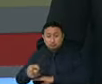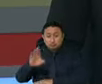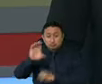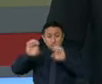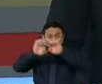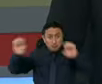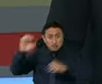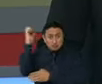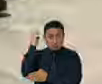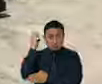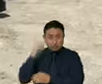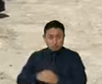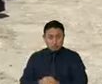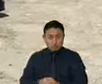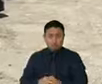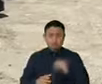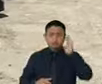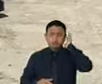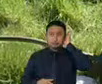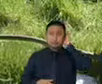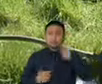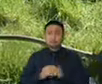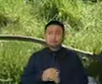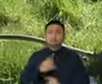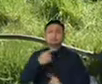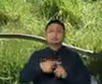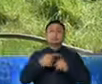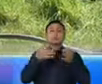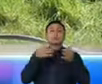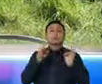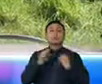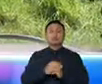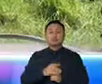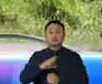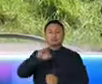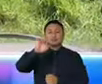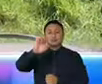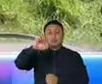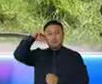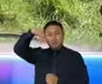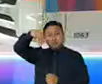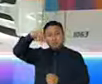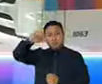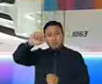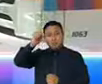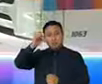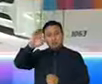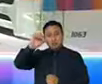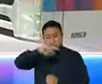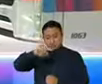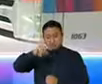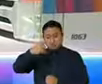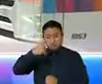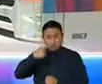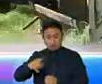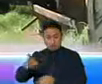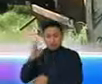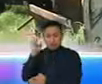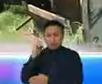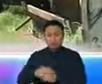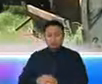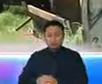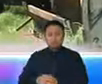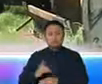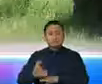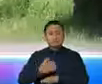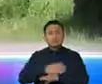entidad. En el mes de febrero se declaró en emergencia a Maceo. En aquel entonces las autoridades notificaron que era